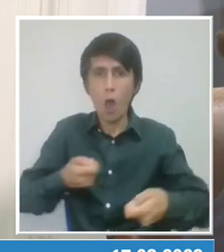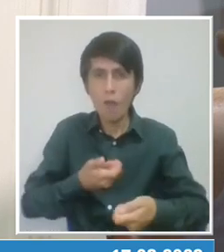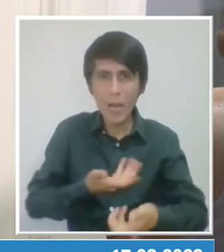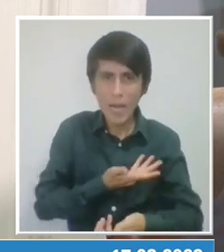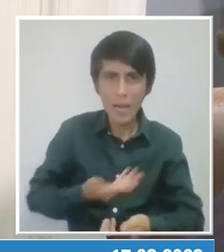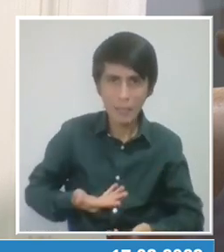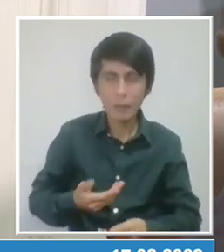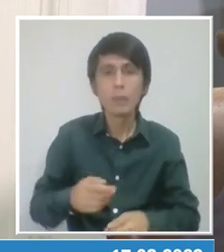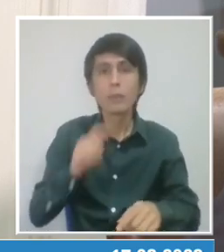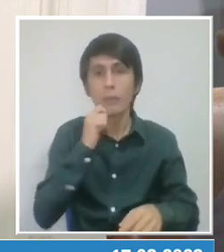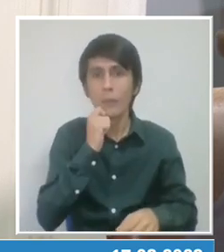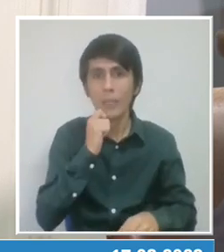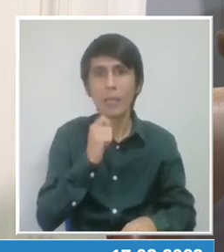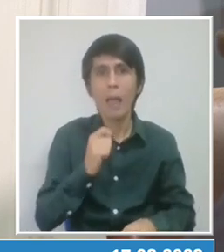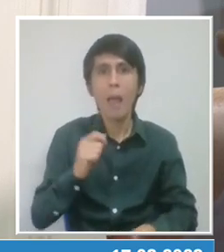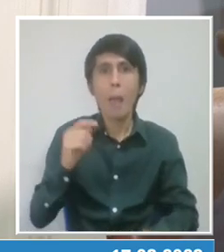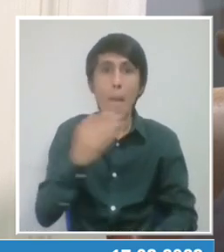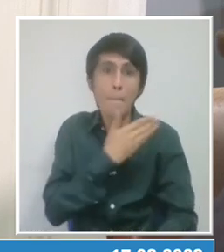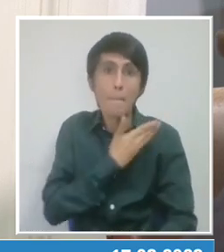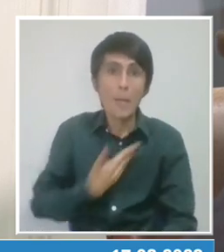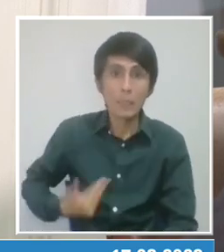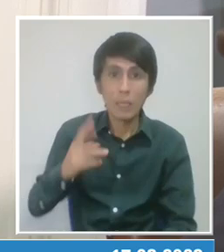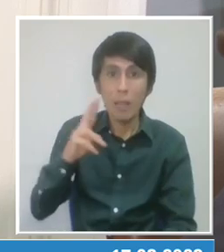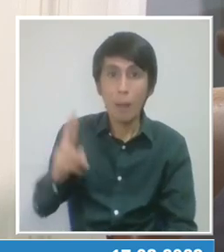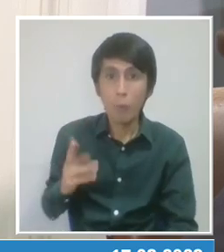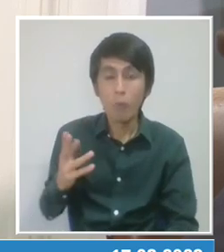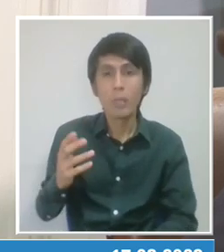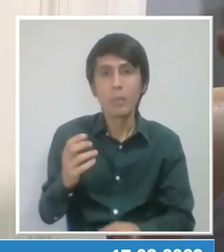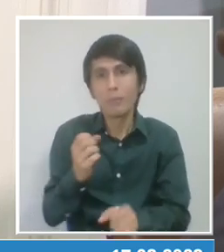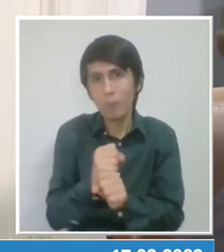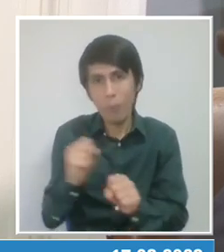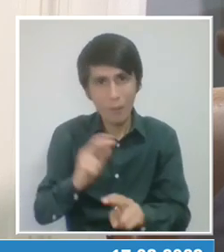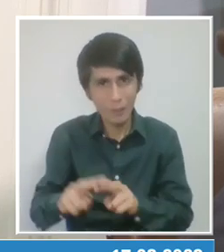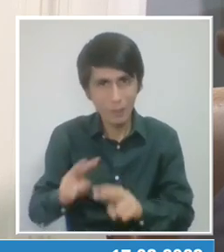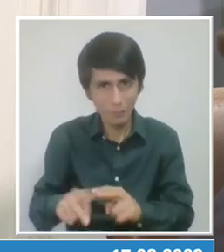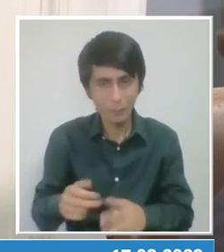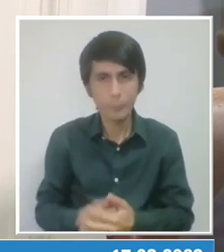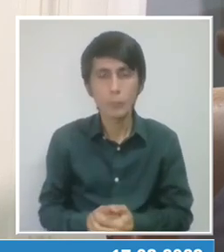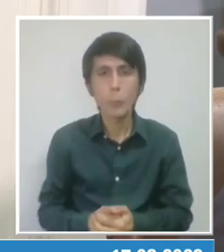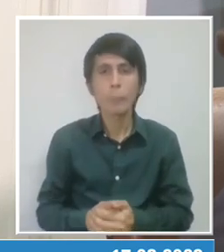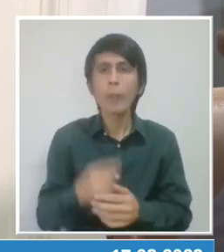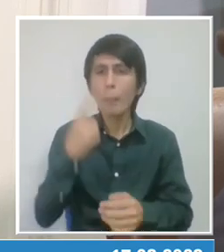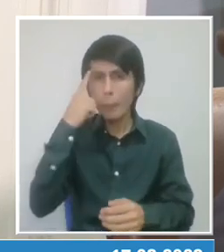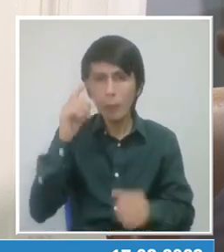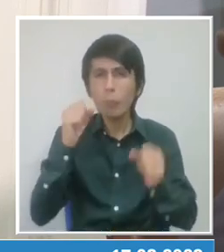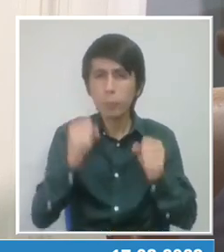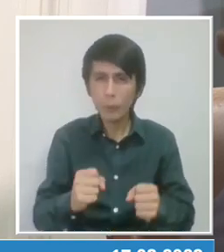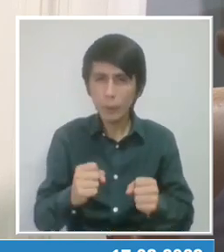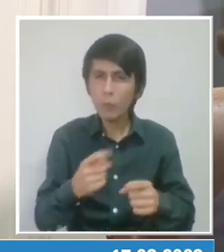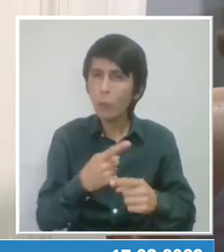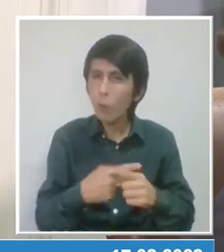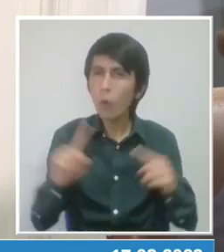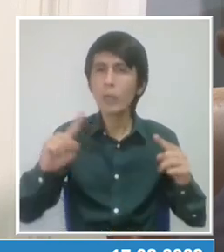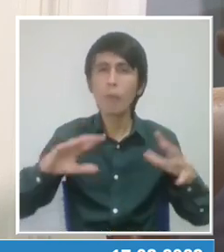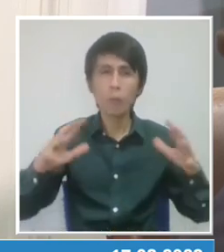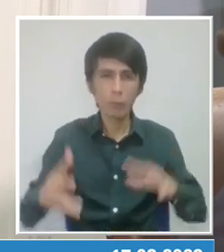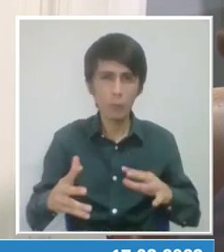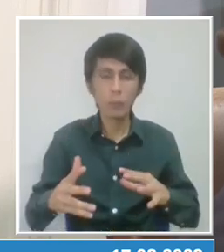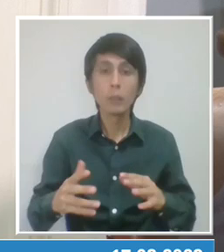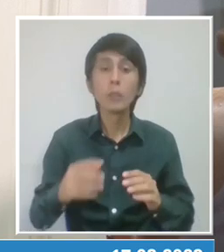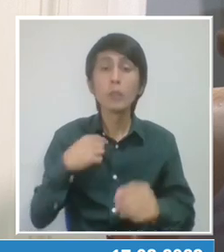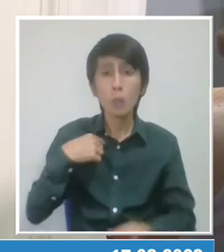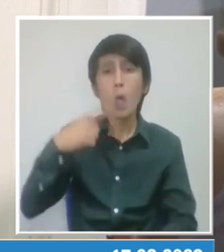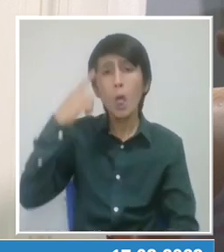vacaciones. Pero se pueden crear organismos mayores. Yo creo mucho en la participación de la sociedad